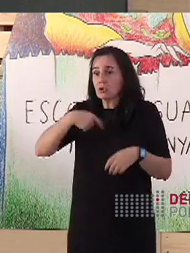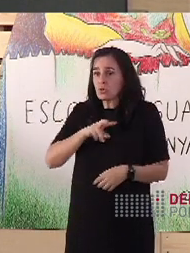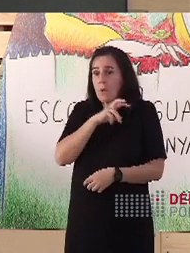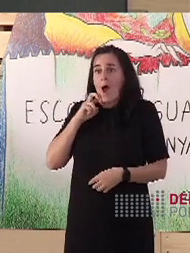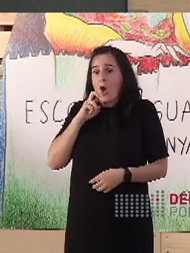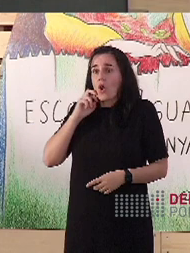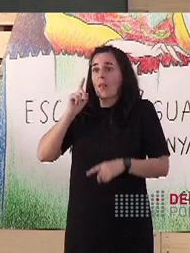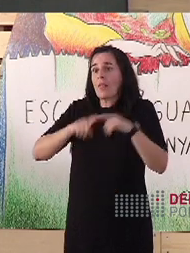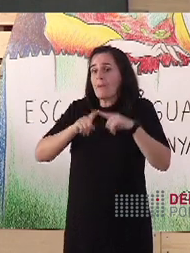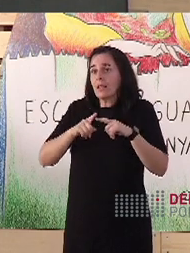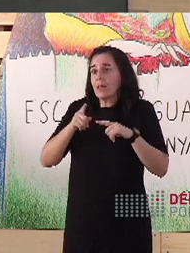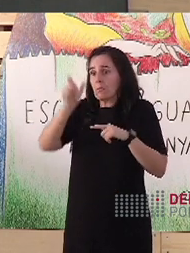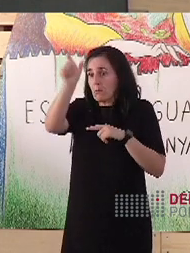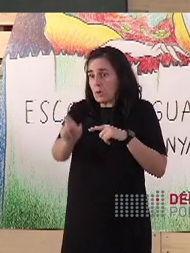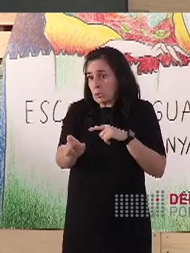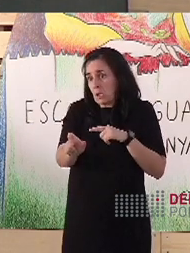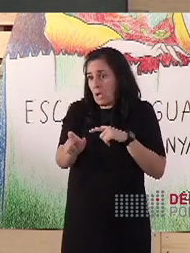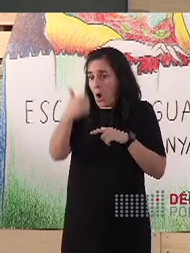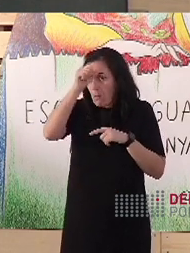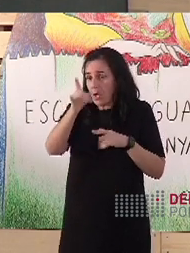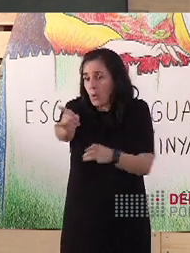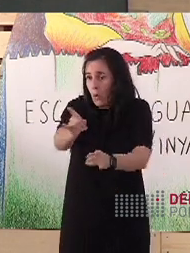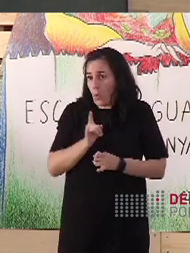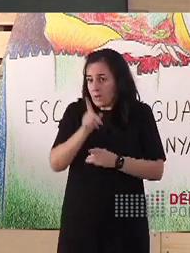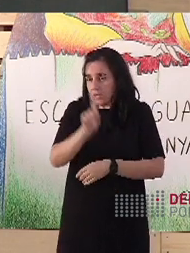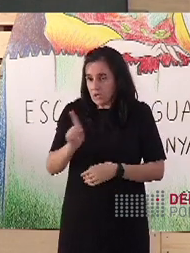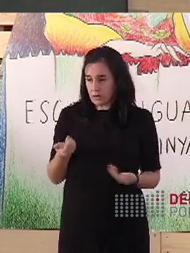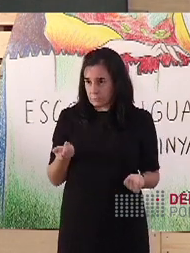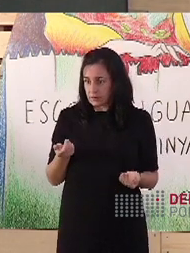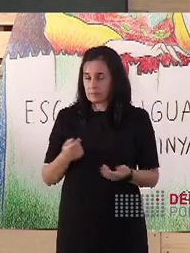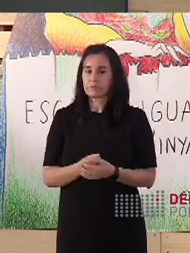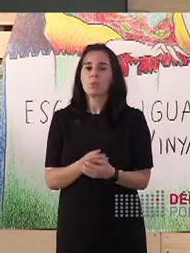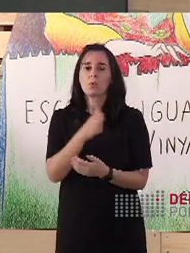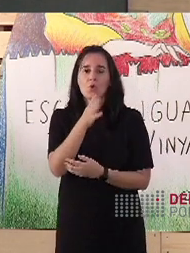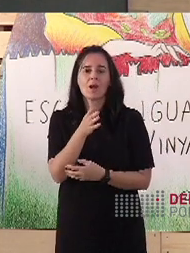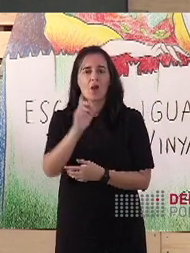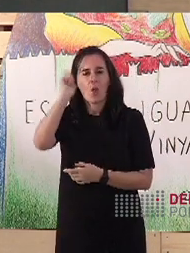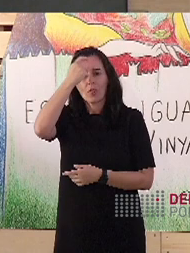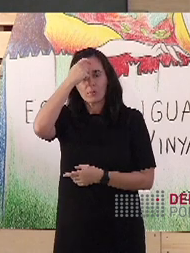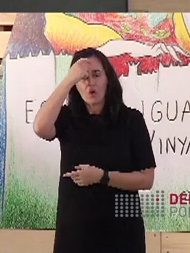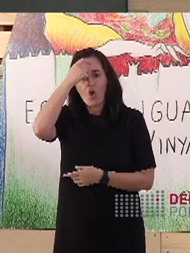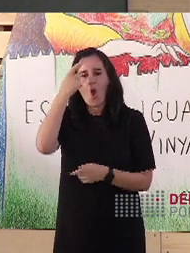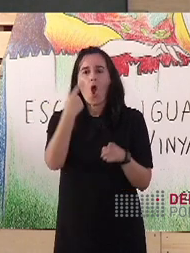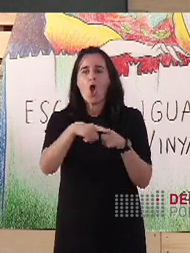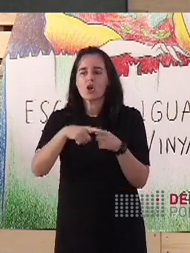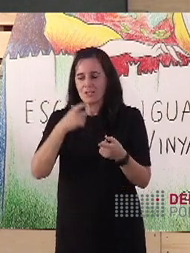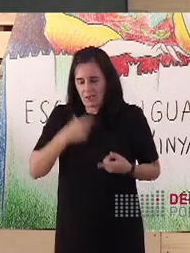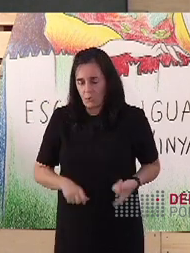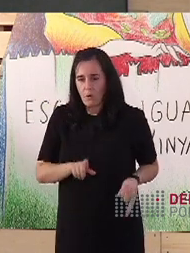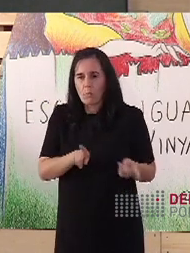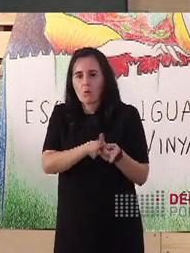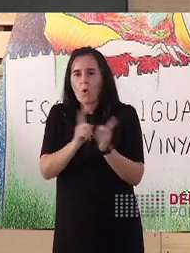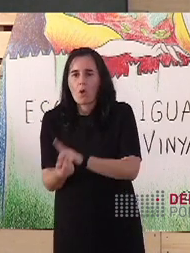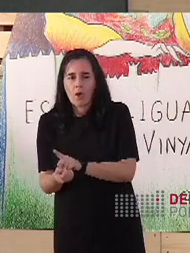desear, a ser deseables. Porque el concepto de la cosificación está íntimamente relacionado con otro concepto del que hay que hablar y que